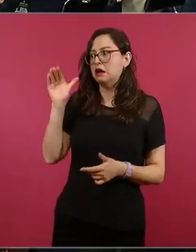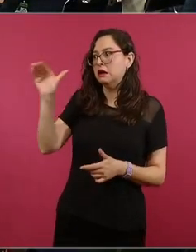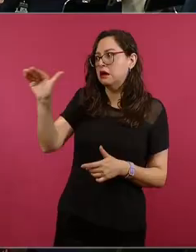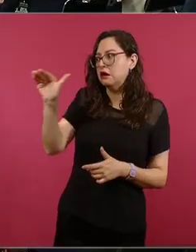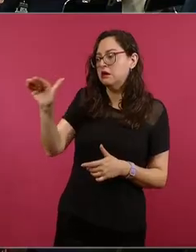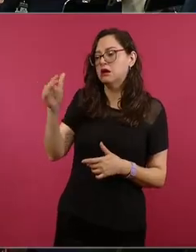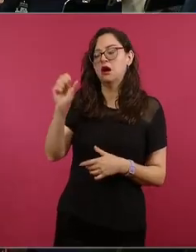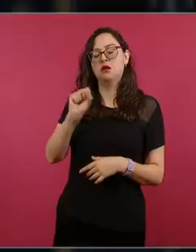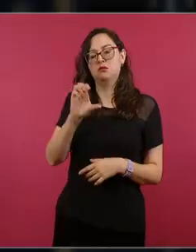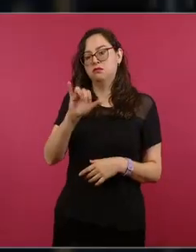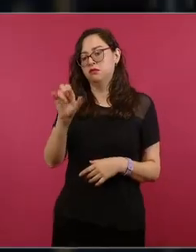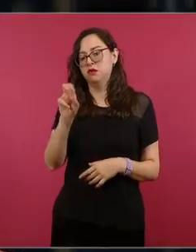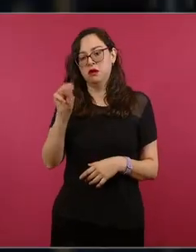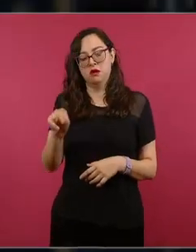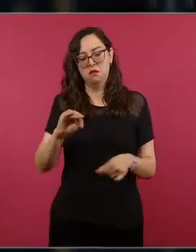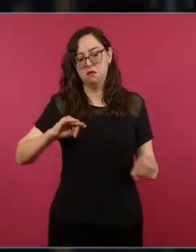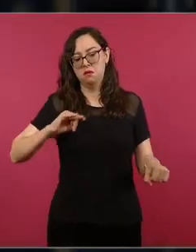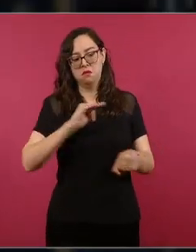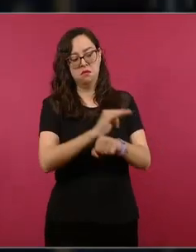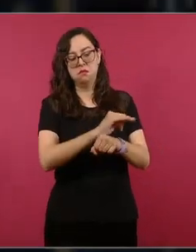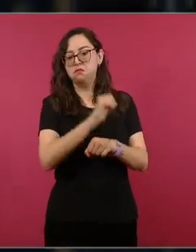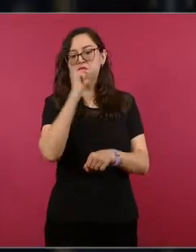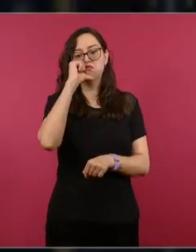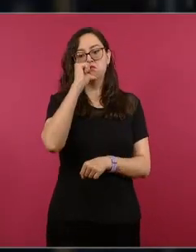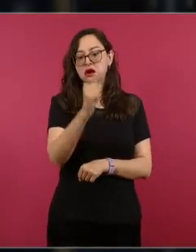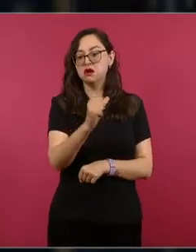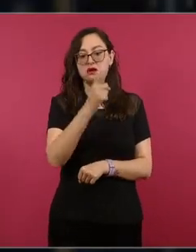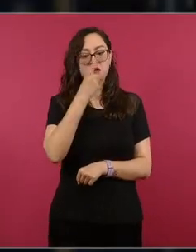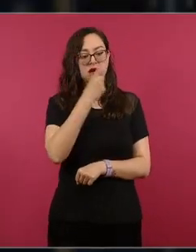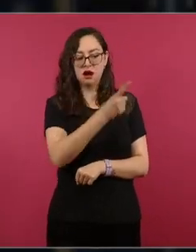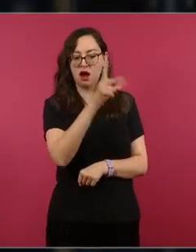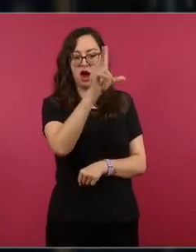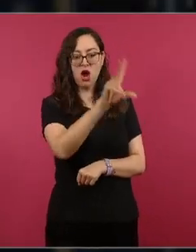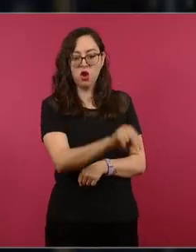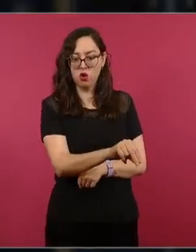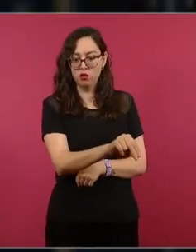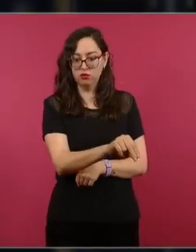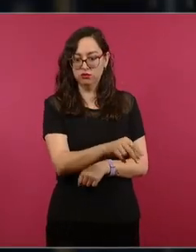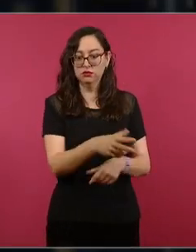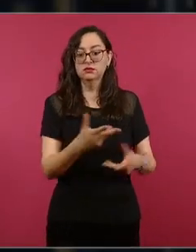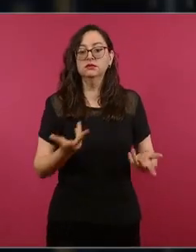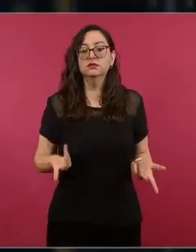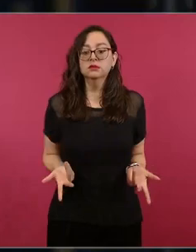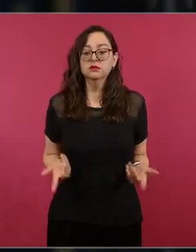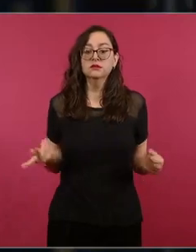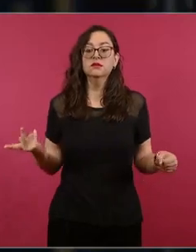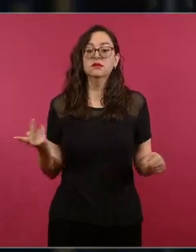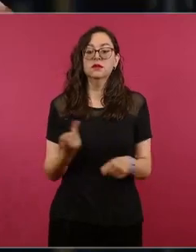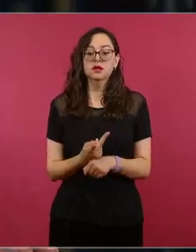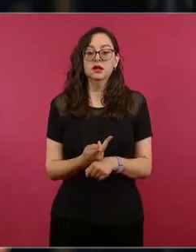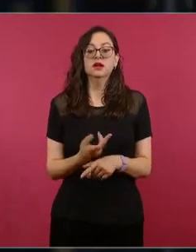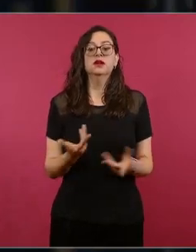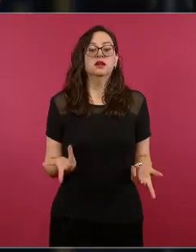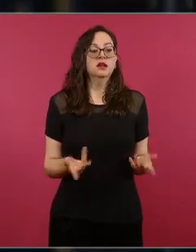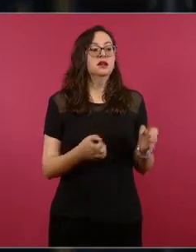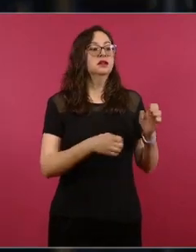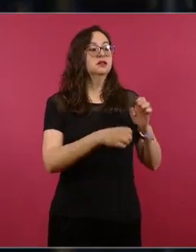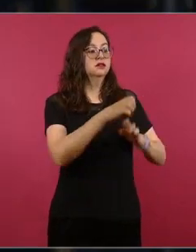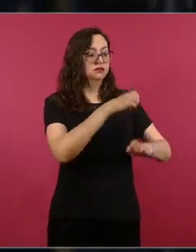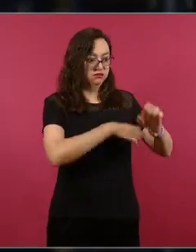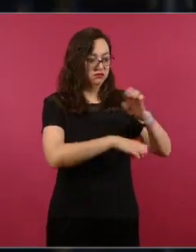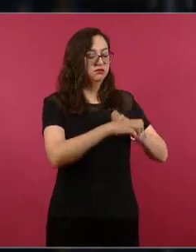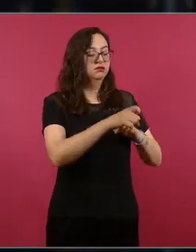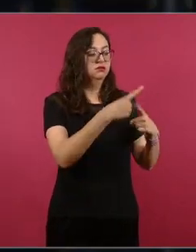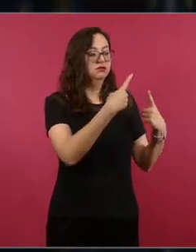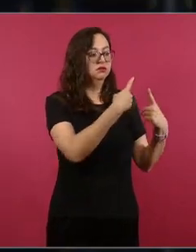conocer su opinión al respecto. Cabe destacar que hay algunas compañías que cuando surgieron estos rombos con la intención de que los